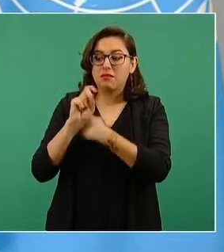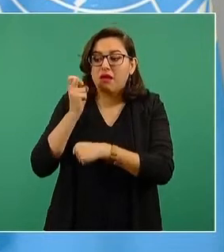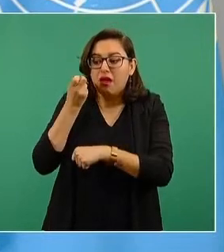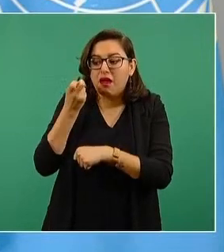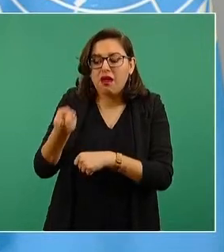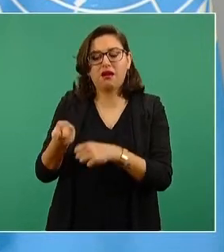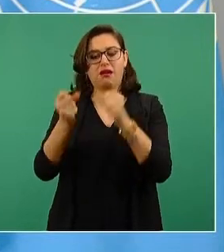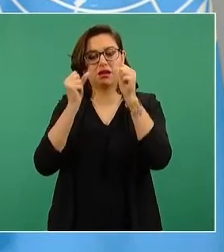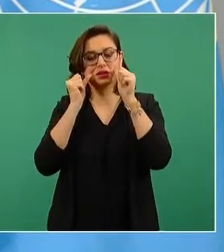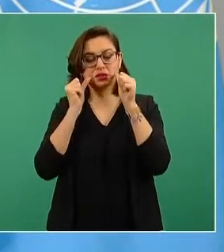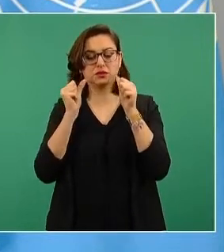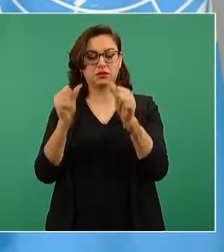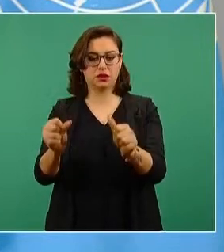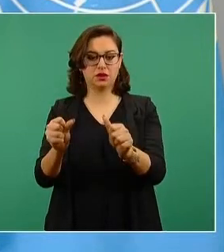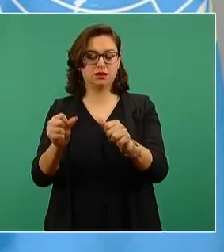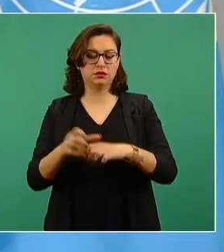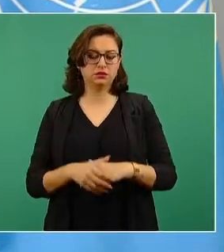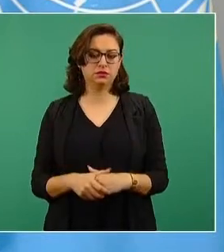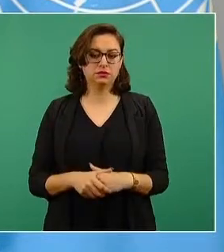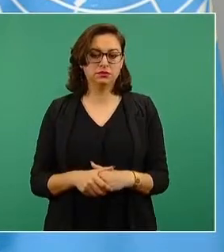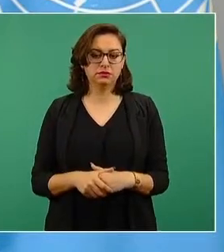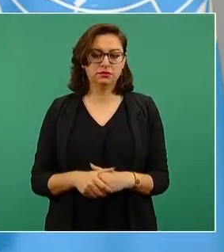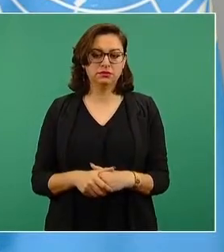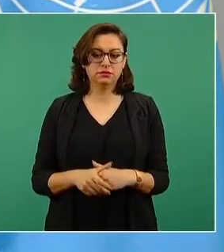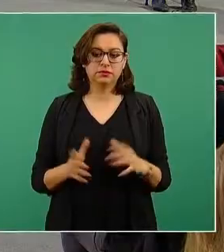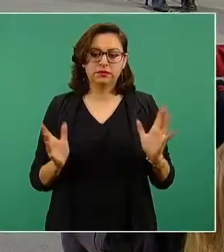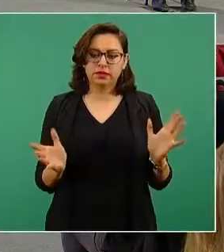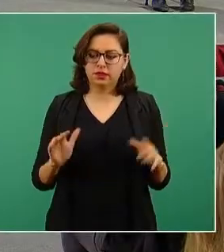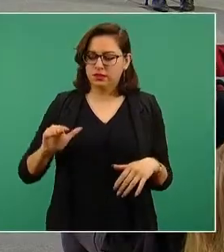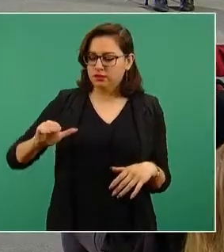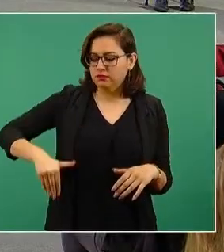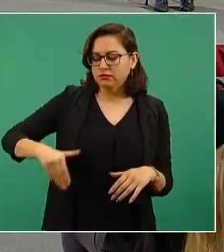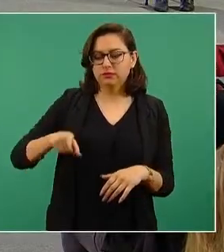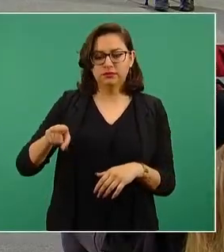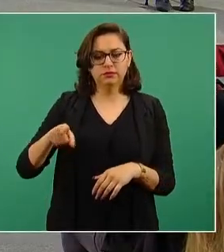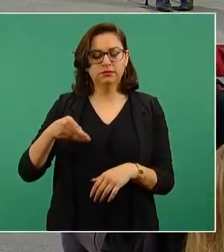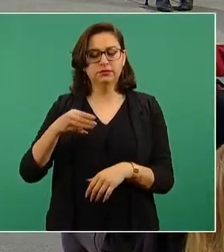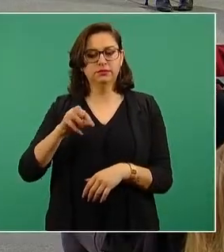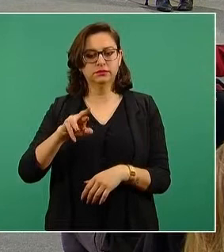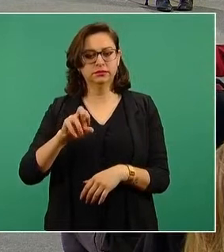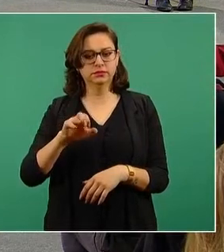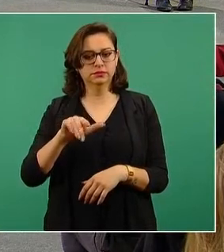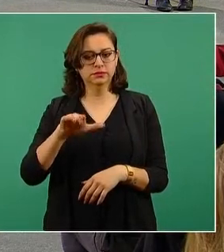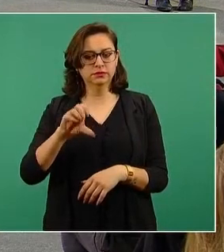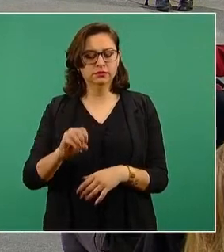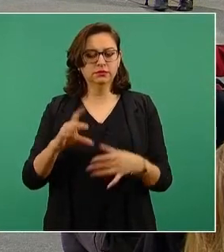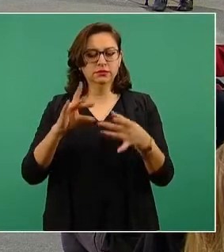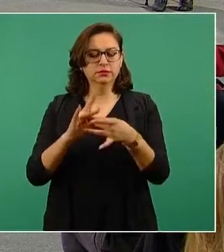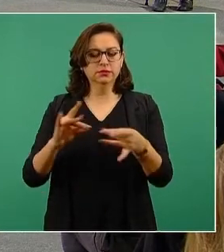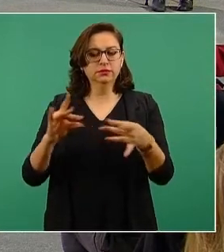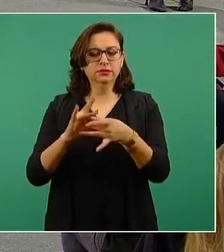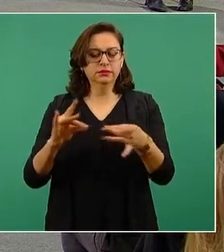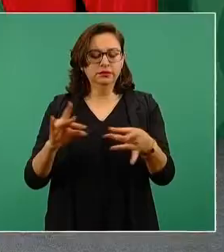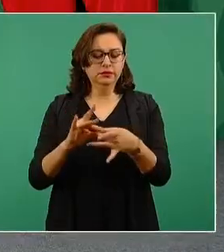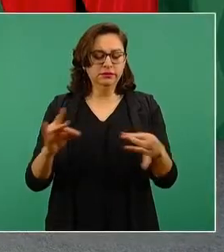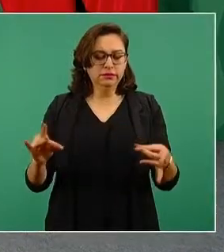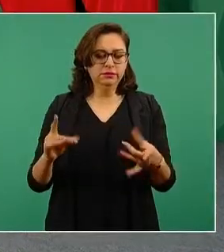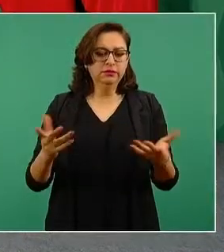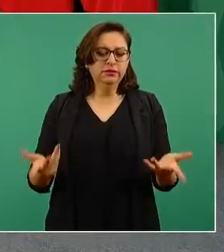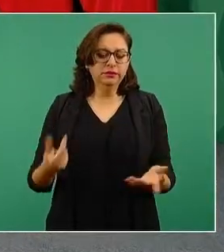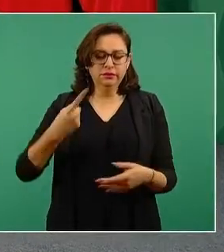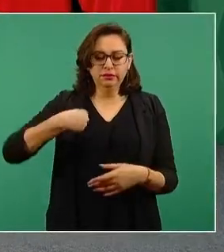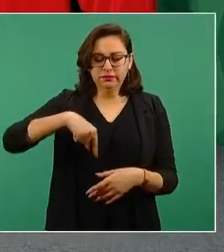Nosotros, como lo mencionó Marcelo Ebrard, secretario de Relaciones Exteriores, desde hace 2 años